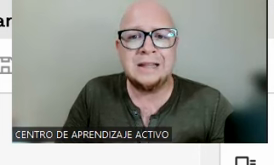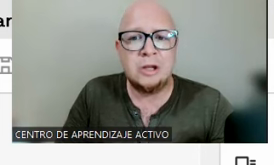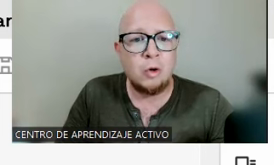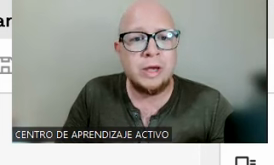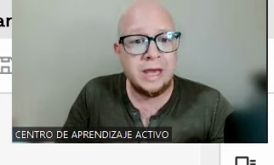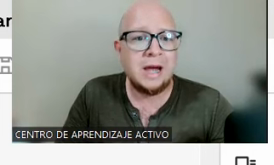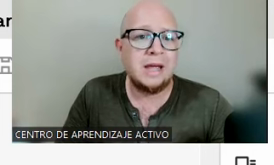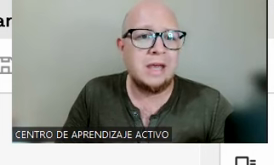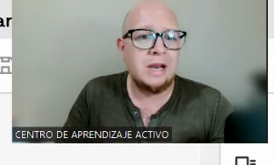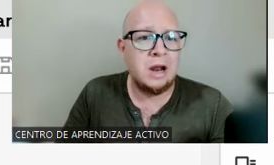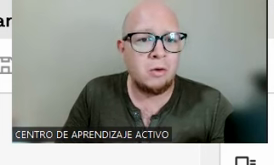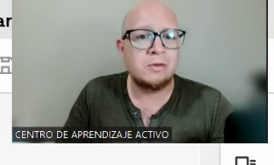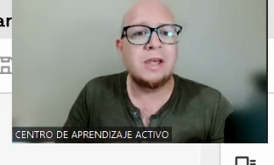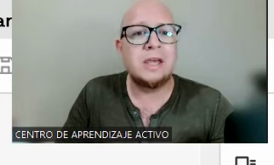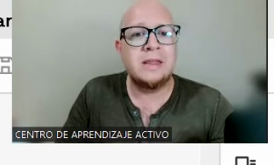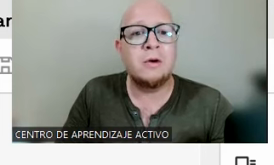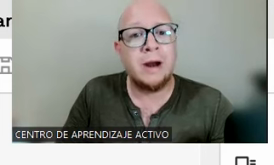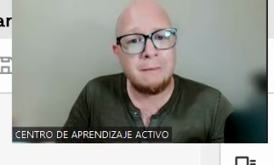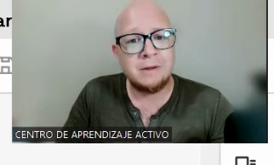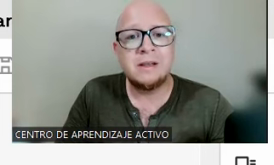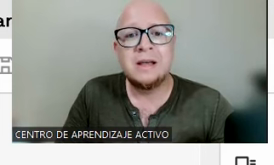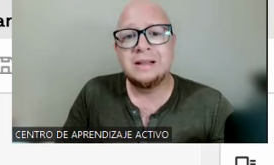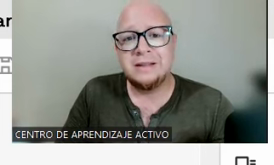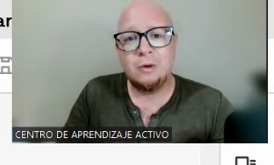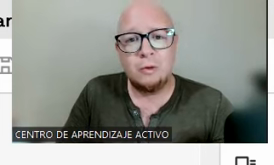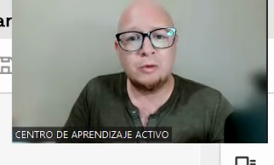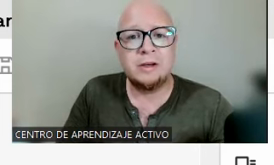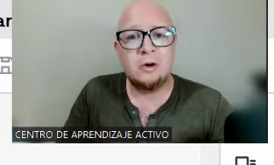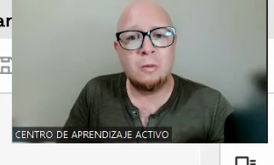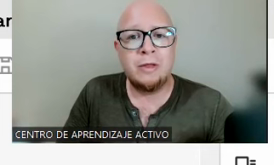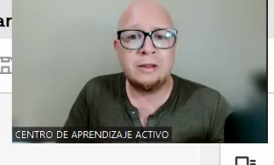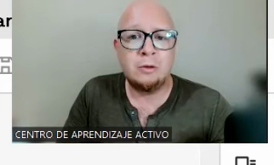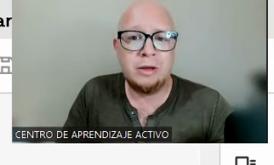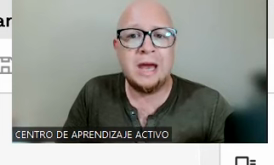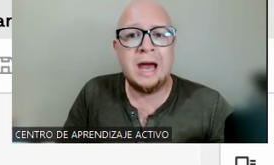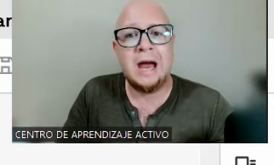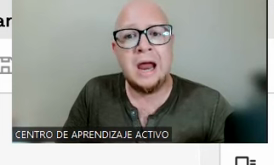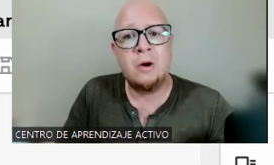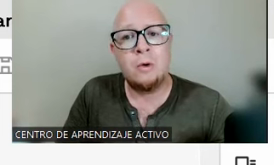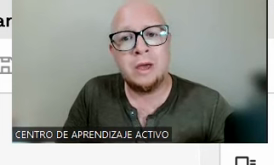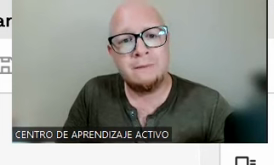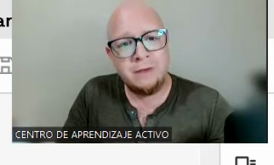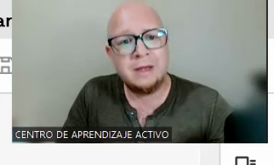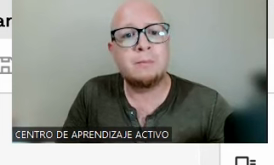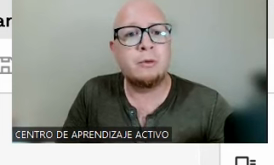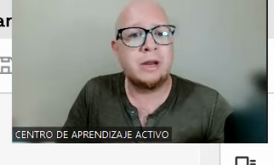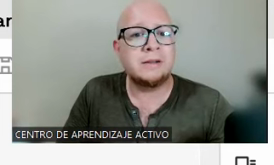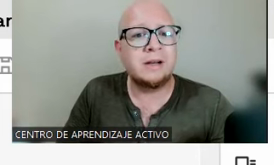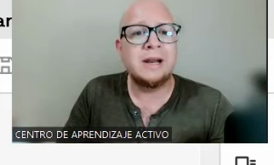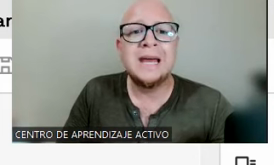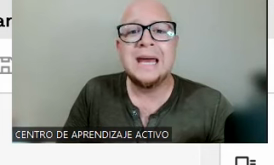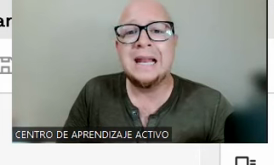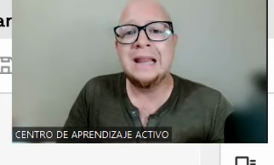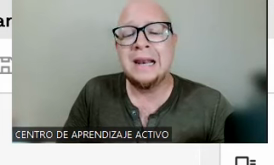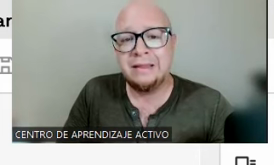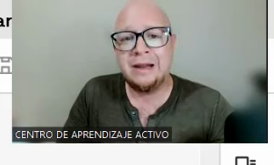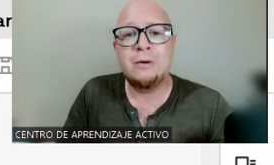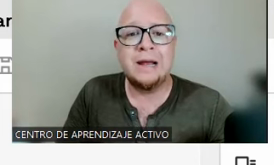dactilogía y los ideogramas. Se conoce como dactilogía a lo que bien podría ser